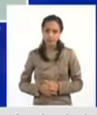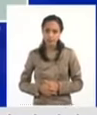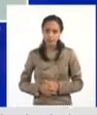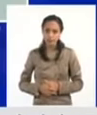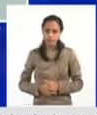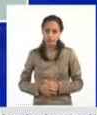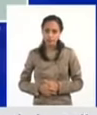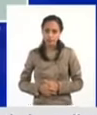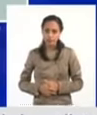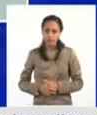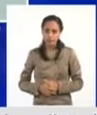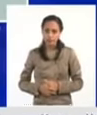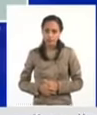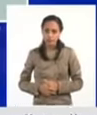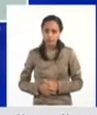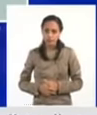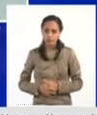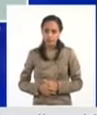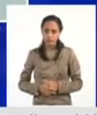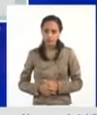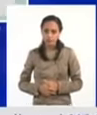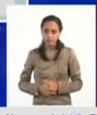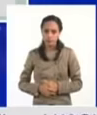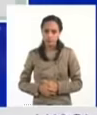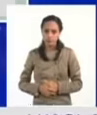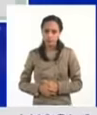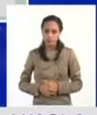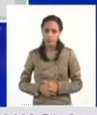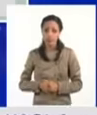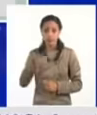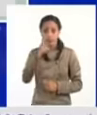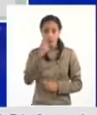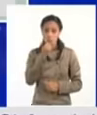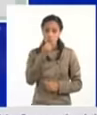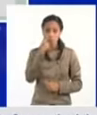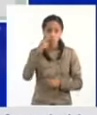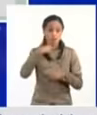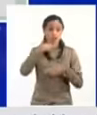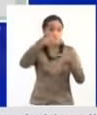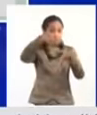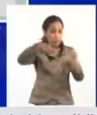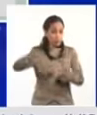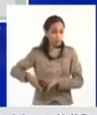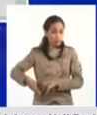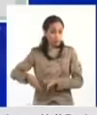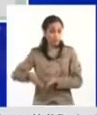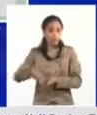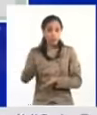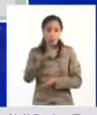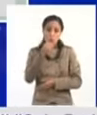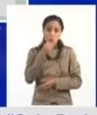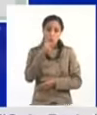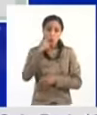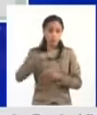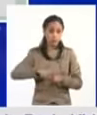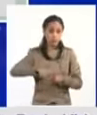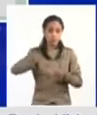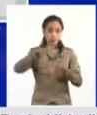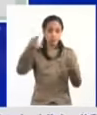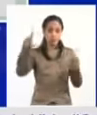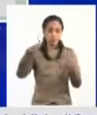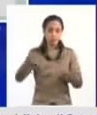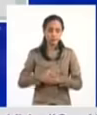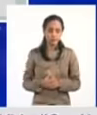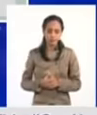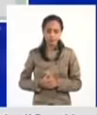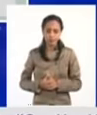de ayer, incidencia de ayer. Si vamos a la letalidad, que también nos ayudaron con un gráfico ahí, nos ayudó Roberto, pues ahí